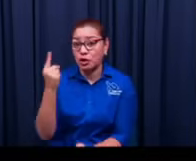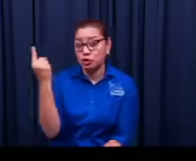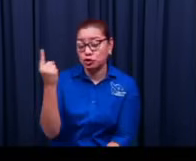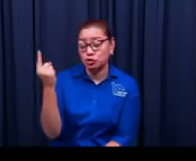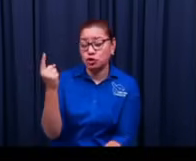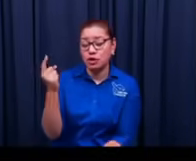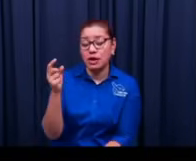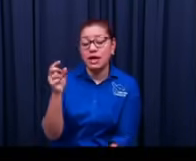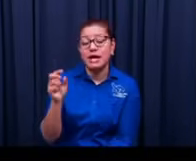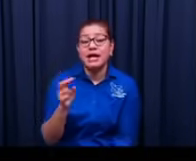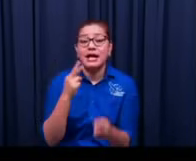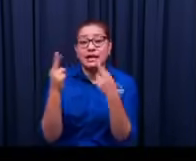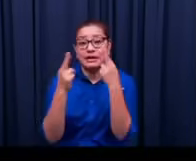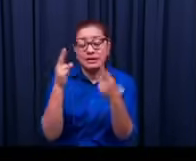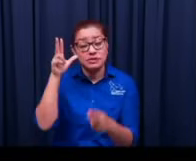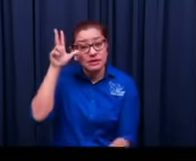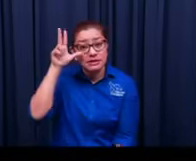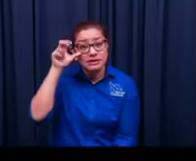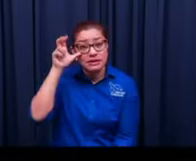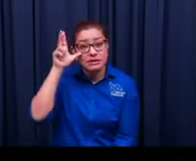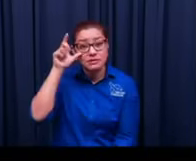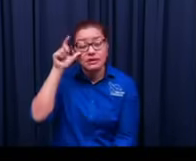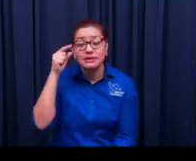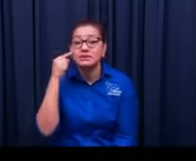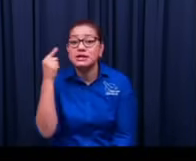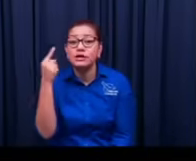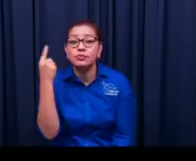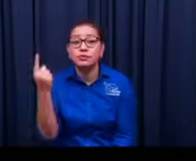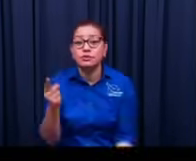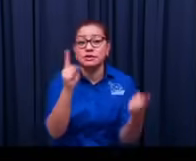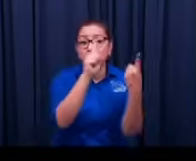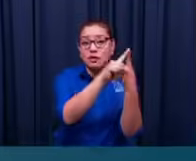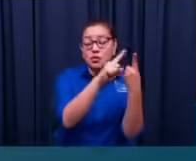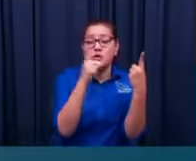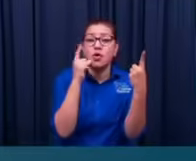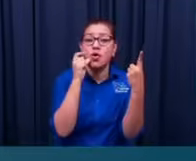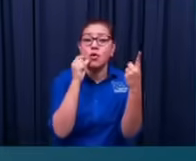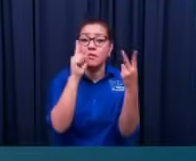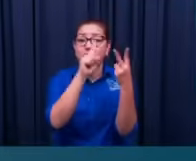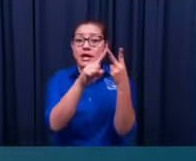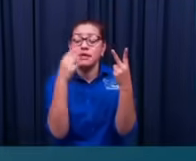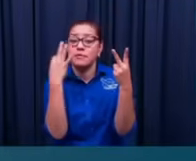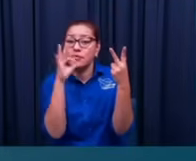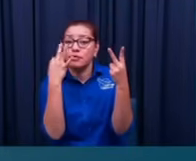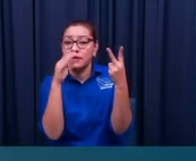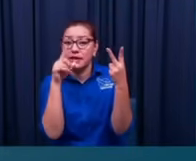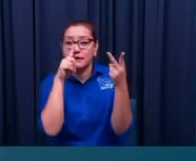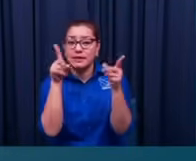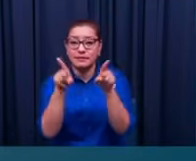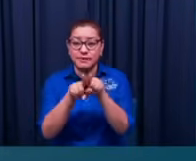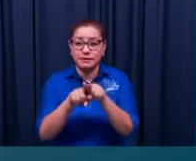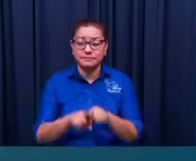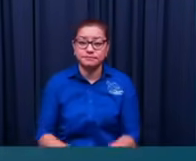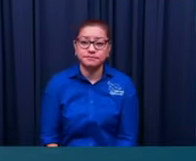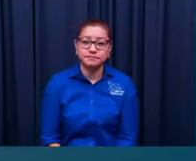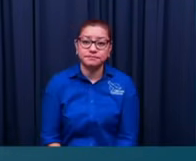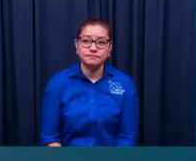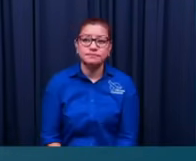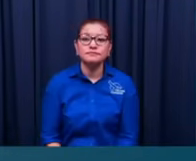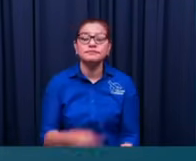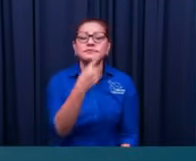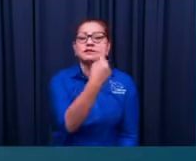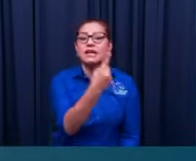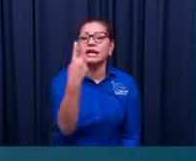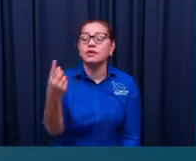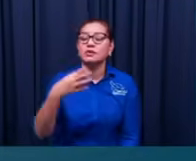cada uno tenga su propia mujer y que cada una tenga su propio marido. Interesante, ¿va? Dice que cada uno